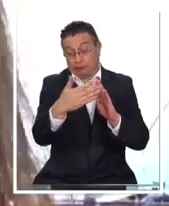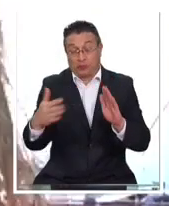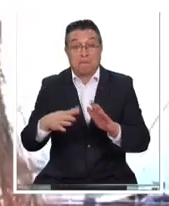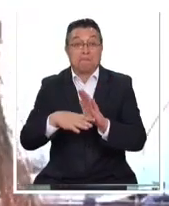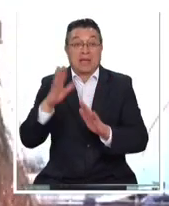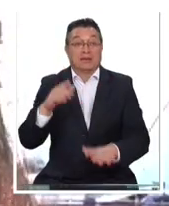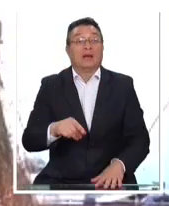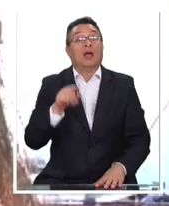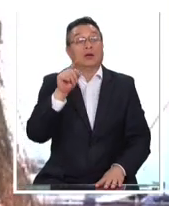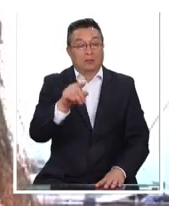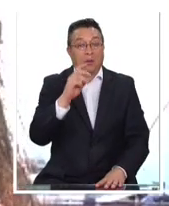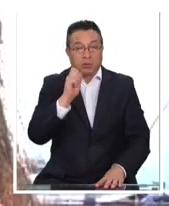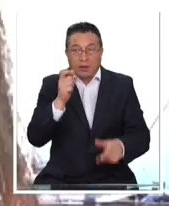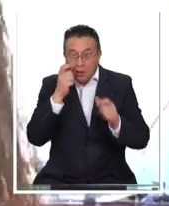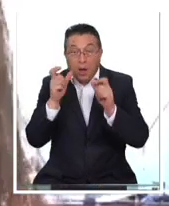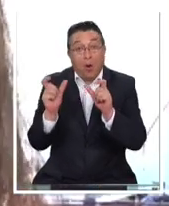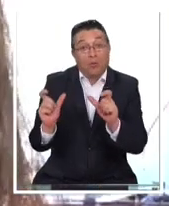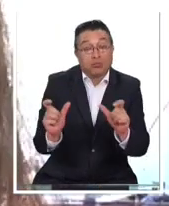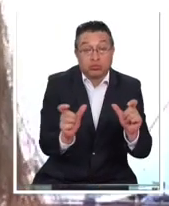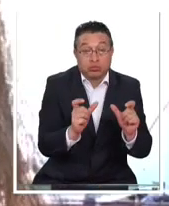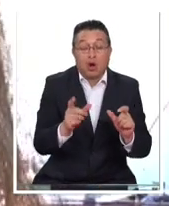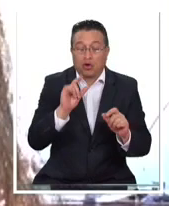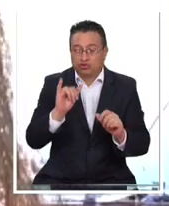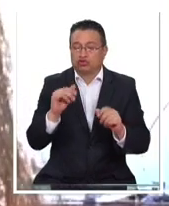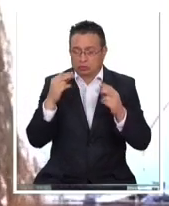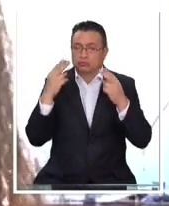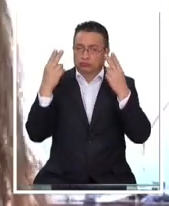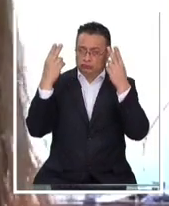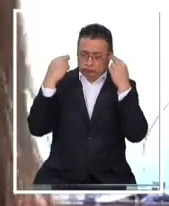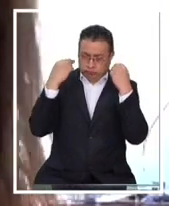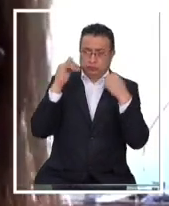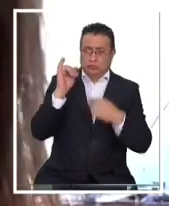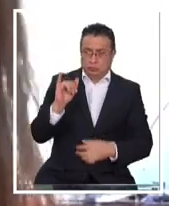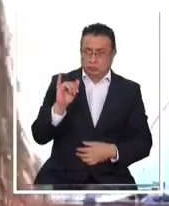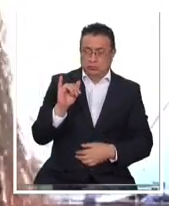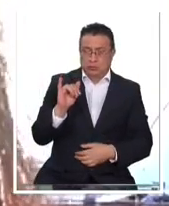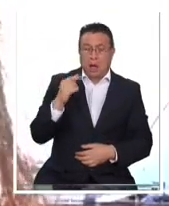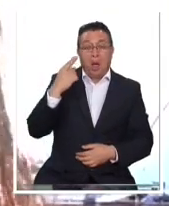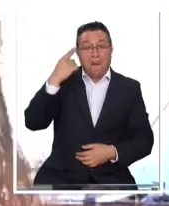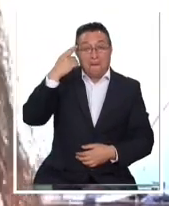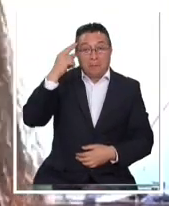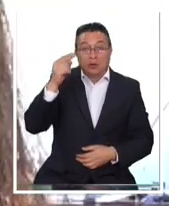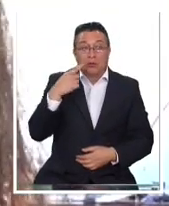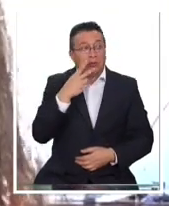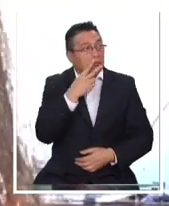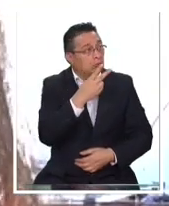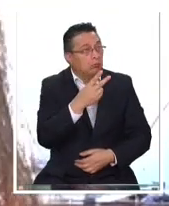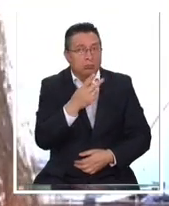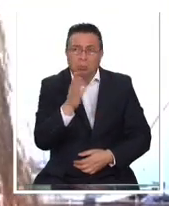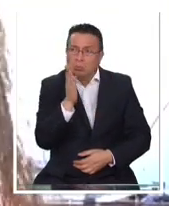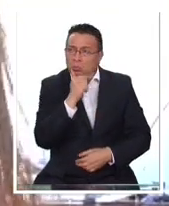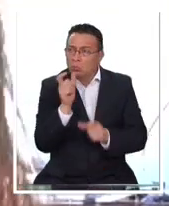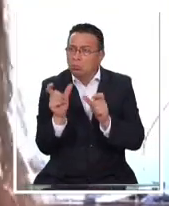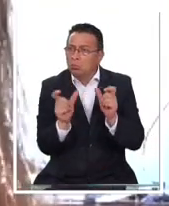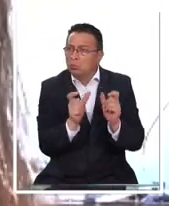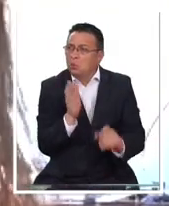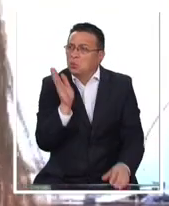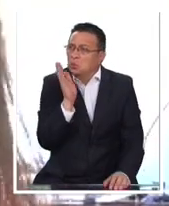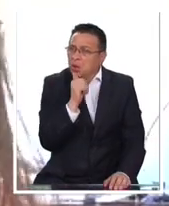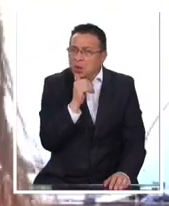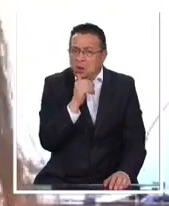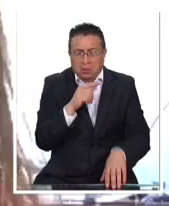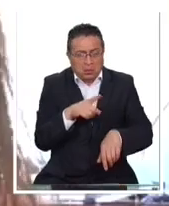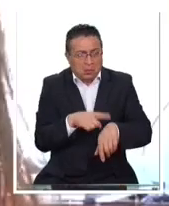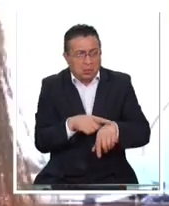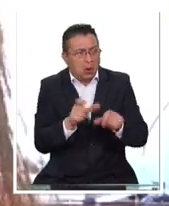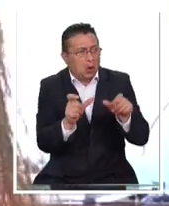frente a la posibilidad de la fiscalización, somos muy obedientes. Pero una vez que vemos que quizás no hay tanta fiscalización o que en determinados